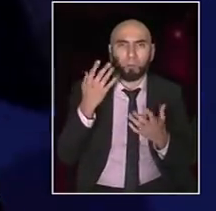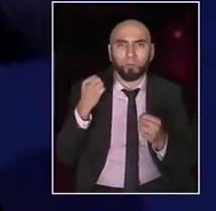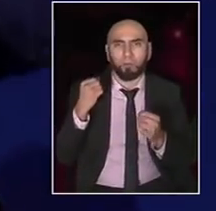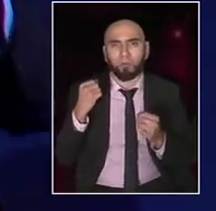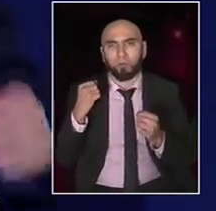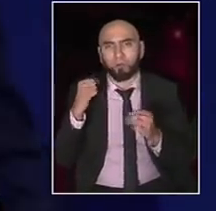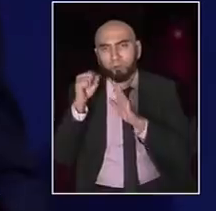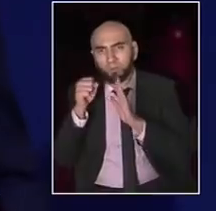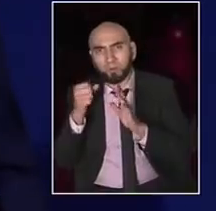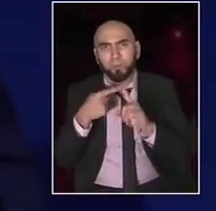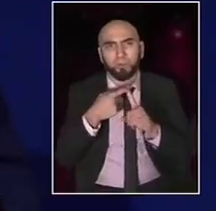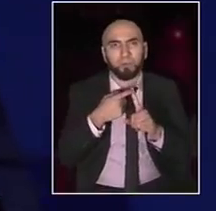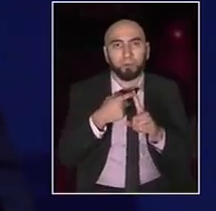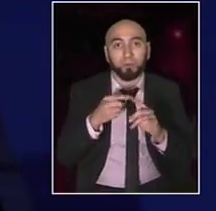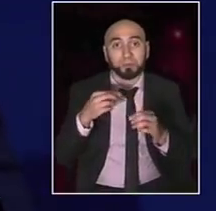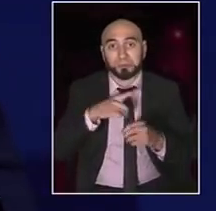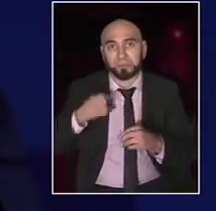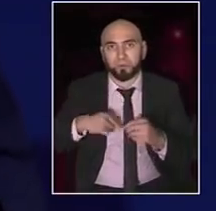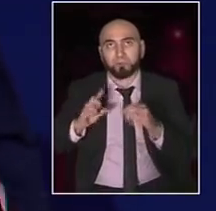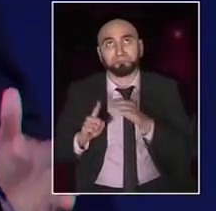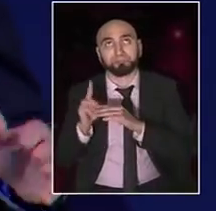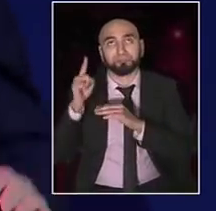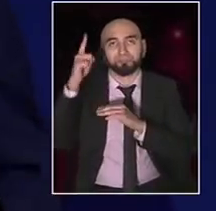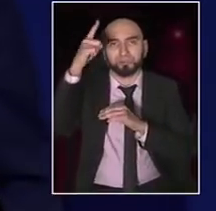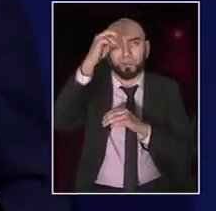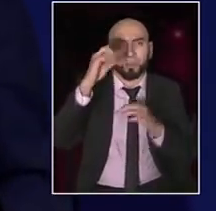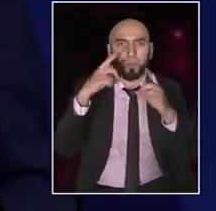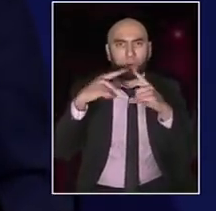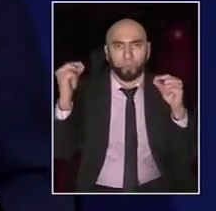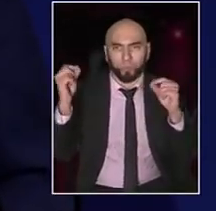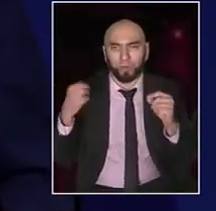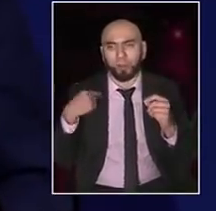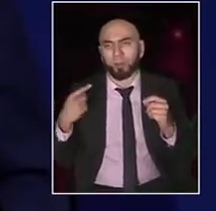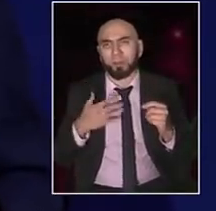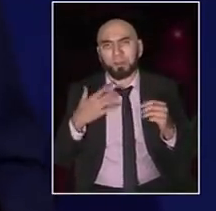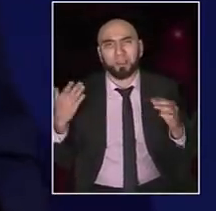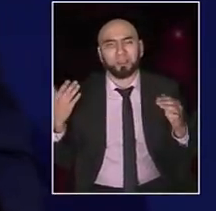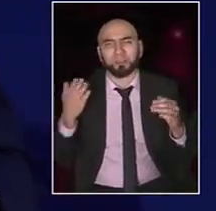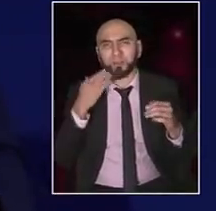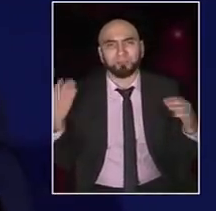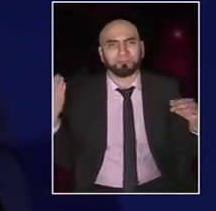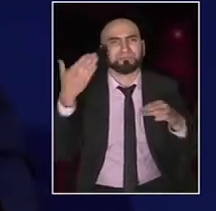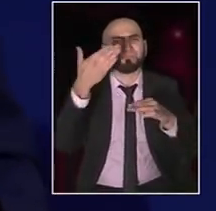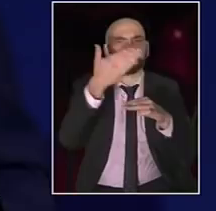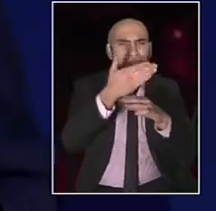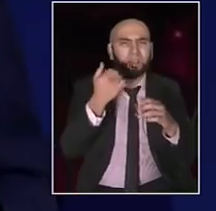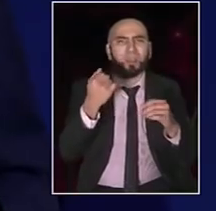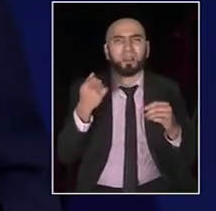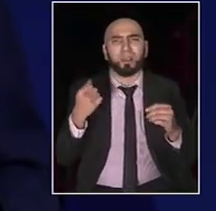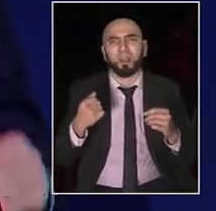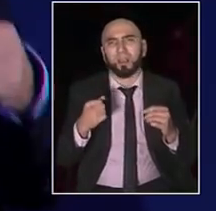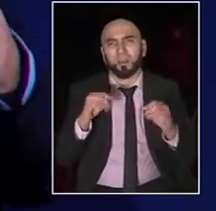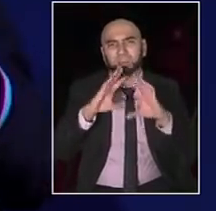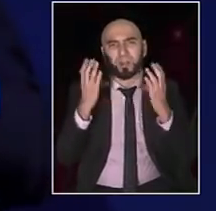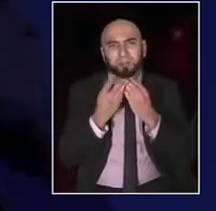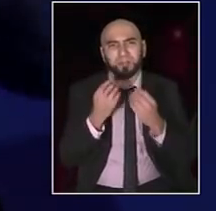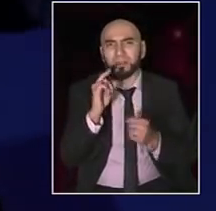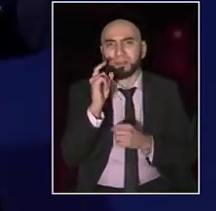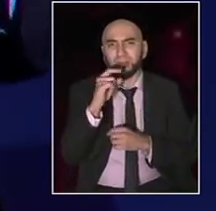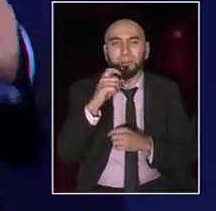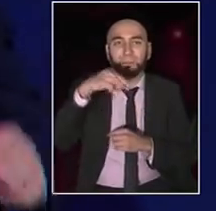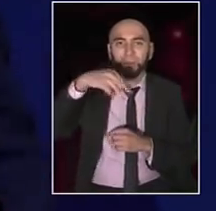los norteamericanos con NASA y empresas privadas van a ir a Marte. Es tal vez porque es parte de la continuidad de nuestra misión evolutiva y yo